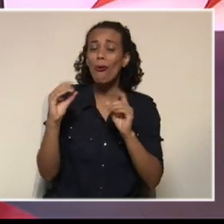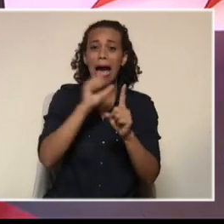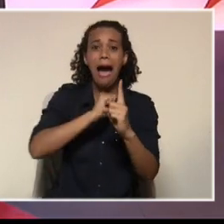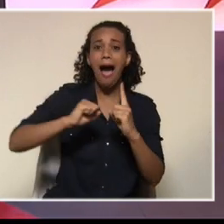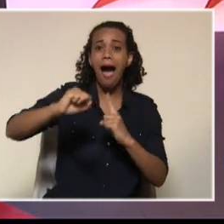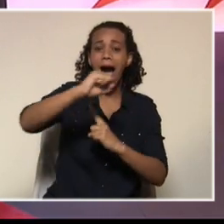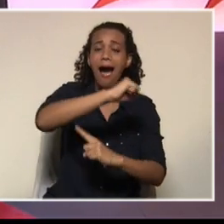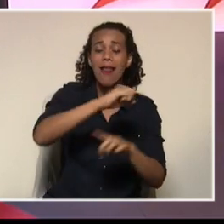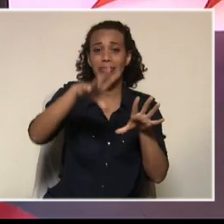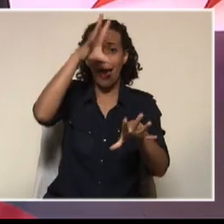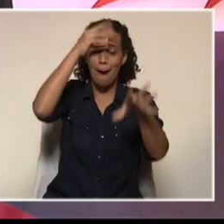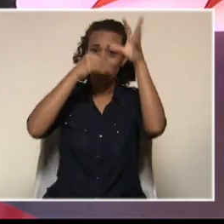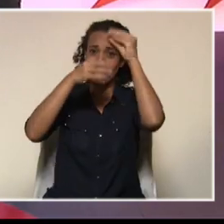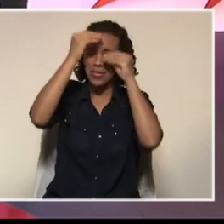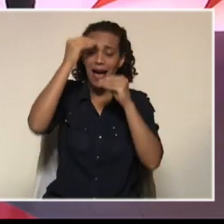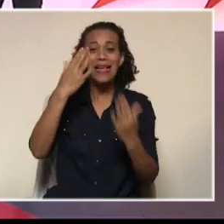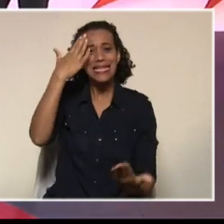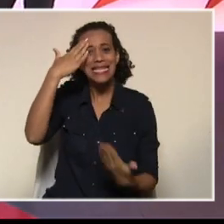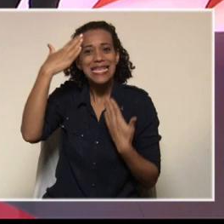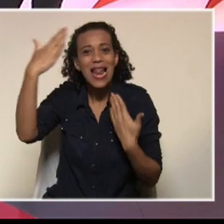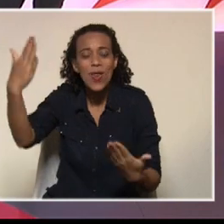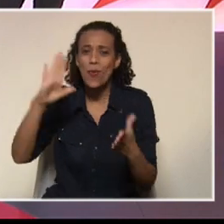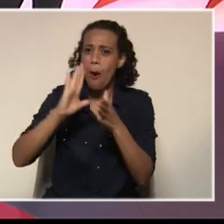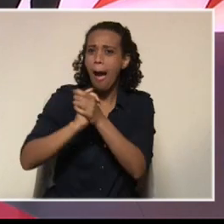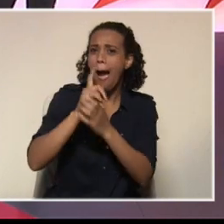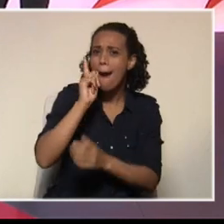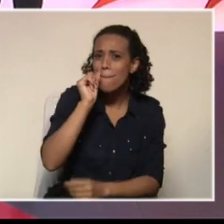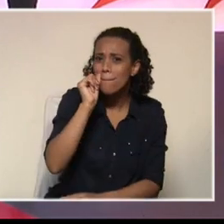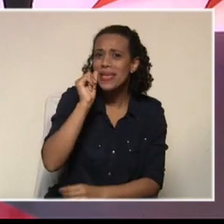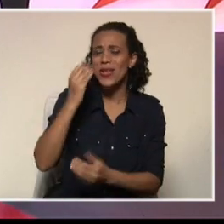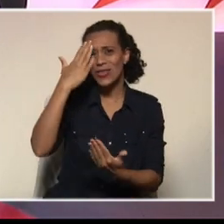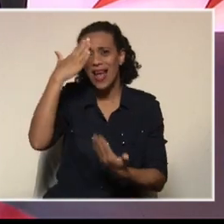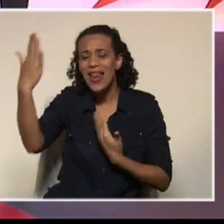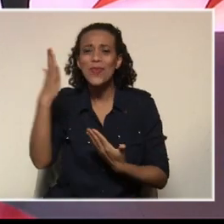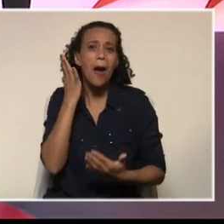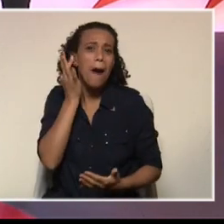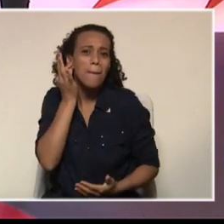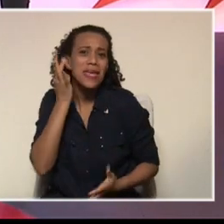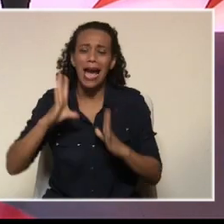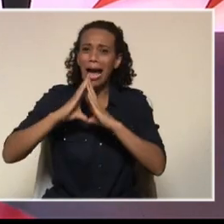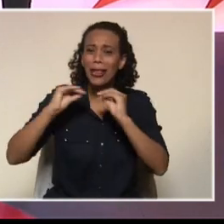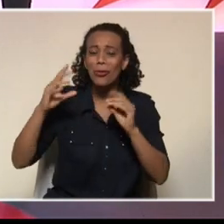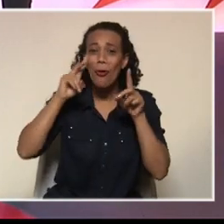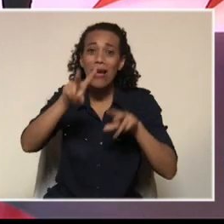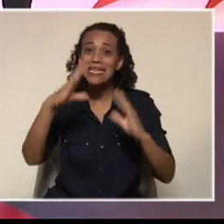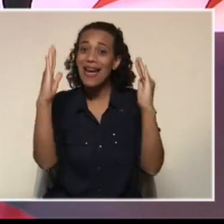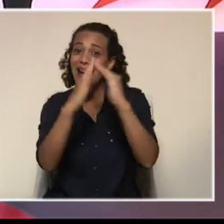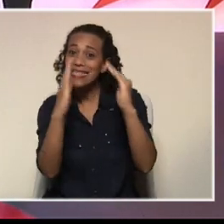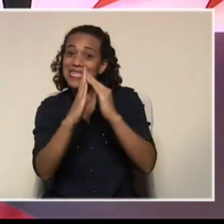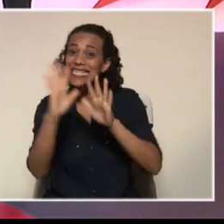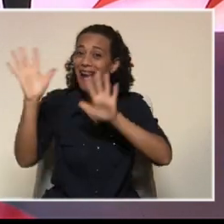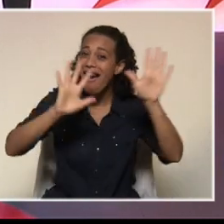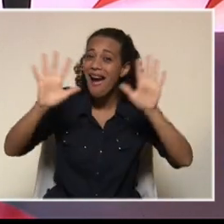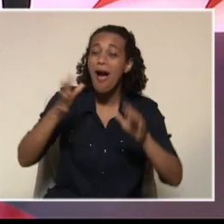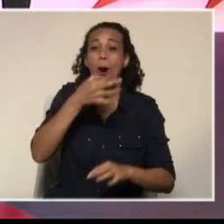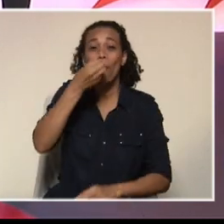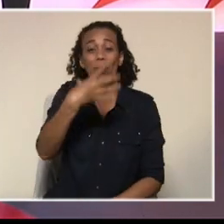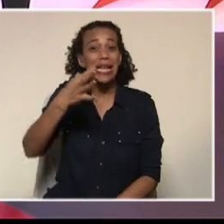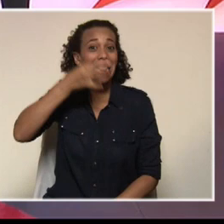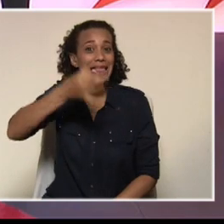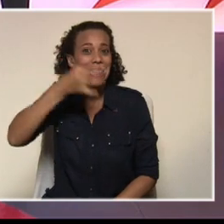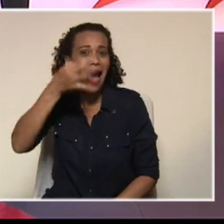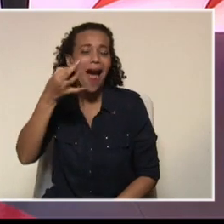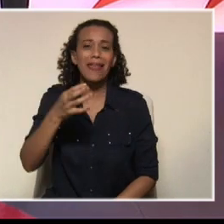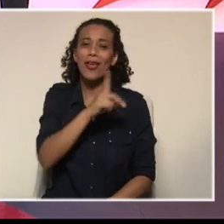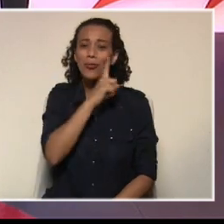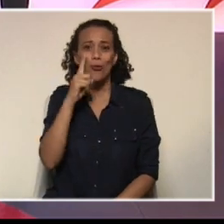áreas de formación. Te saludo, compañero. Saludo para ti, Os, un saludo para todos allá en casa, unas buenas tardes que les deseamos